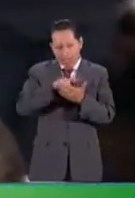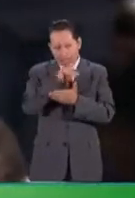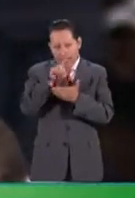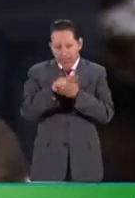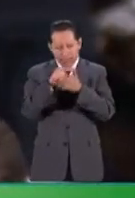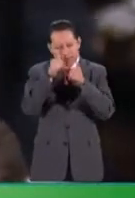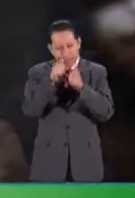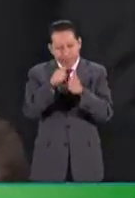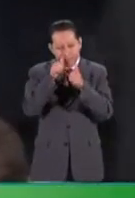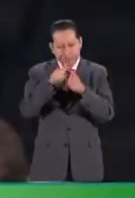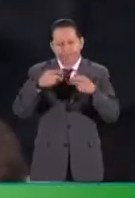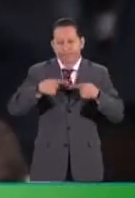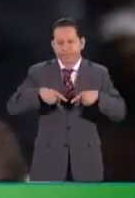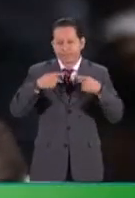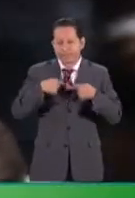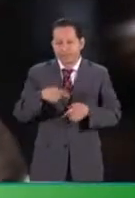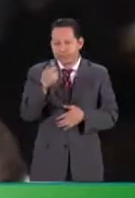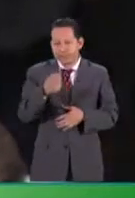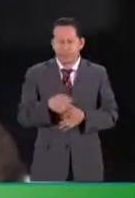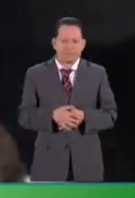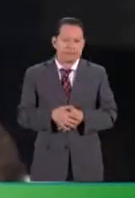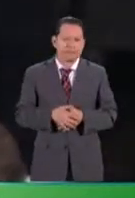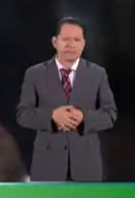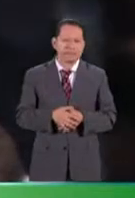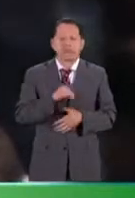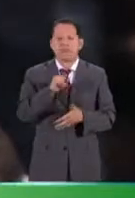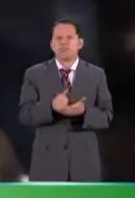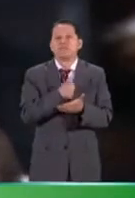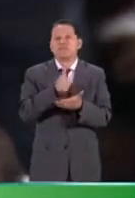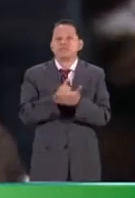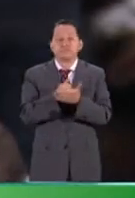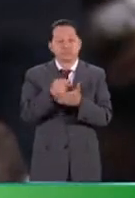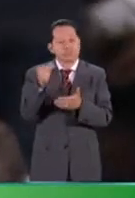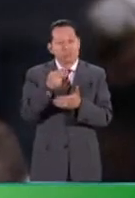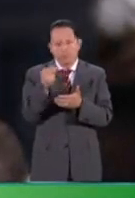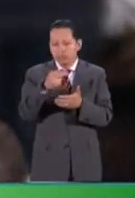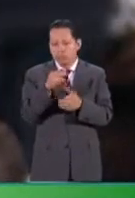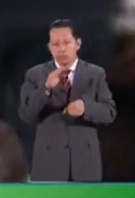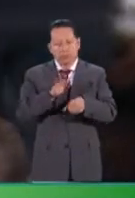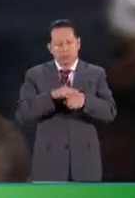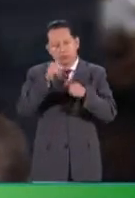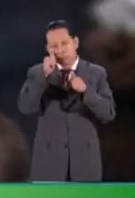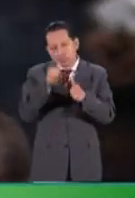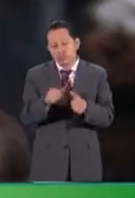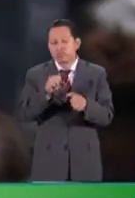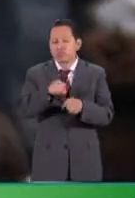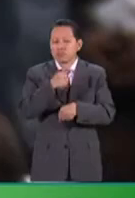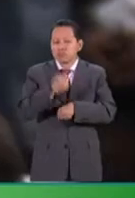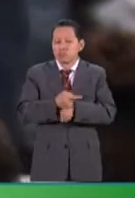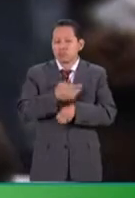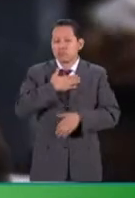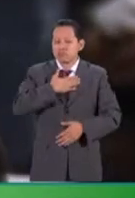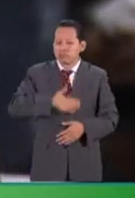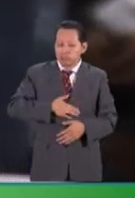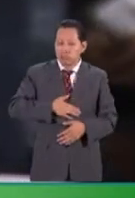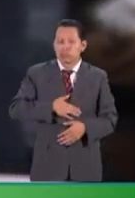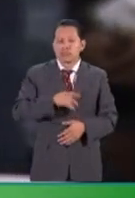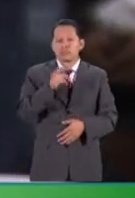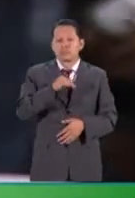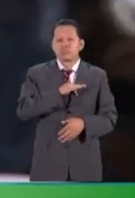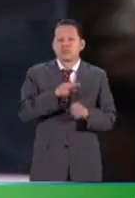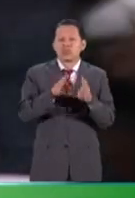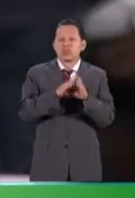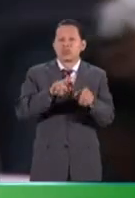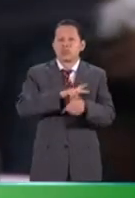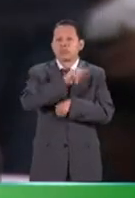a los ciudadanos y a las ciudadanas. La ciudadanía demanda y merece desarrollo, oportunidades y justicia. La visión de un